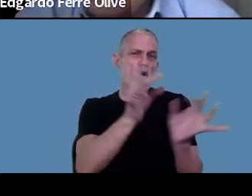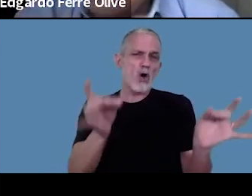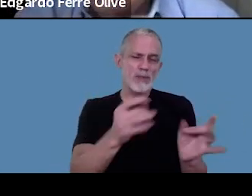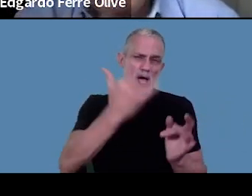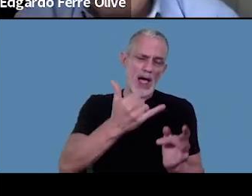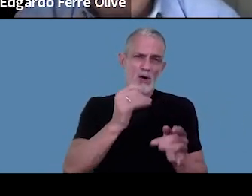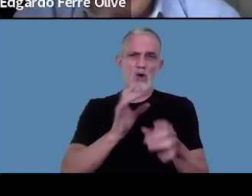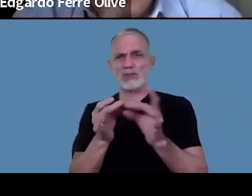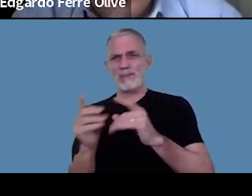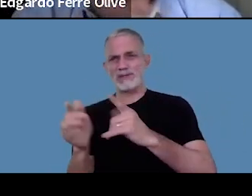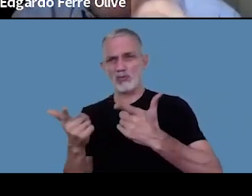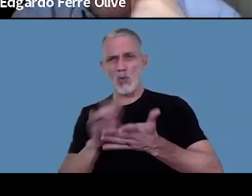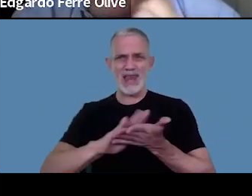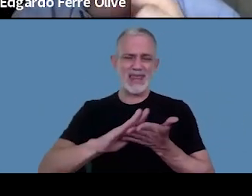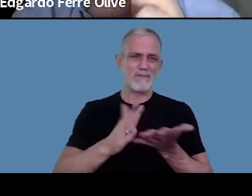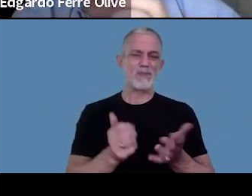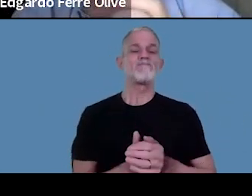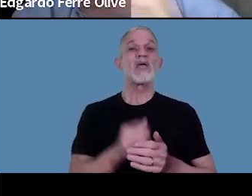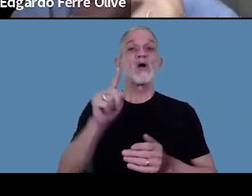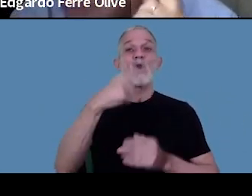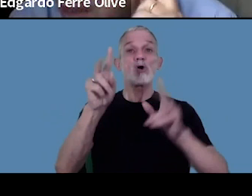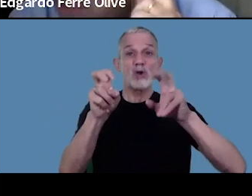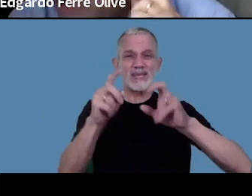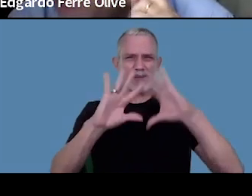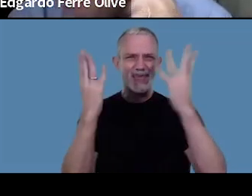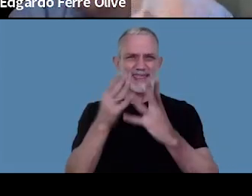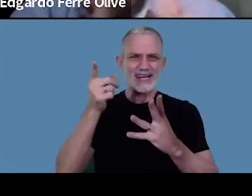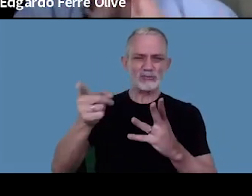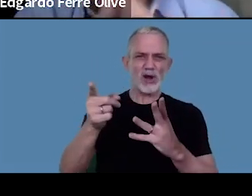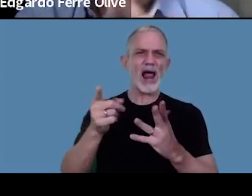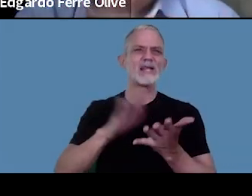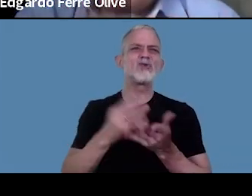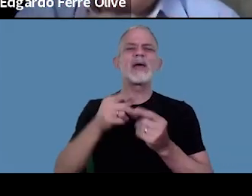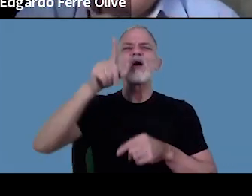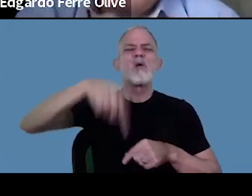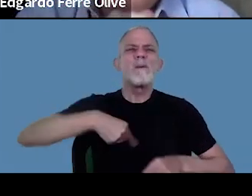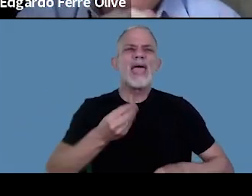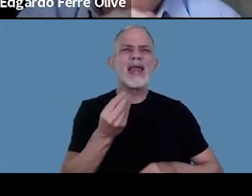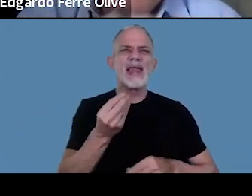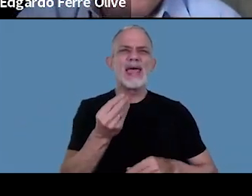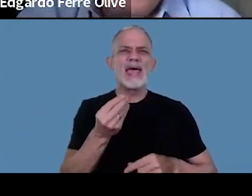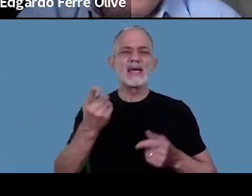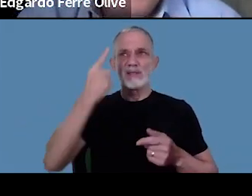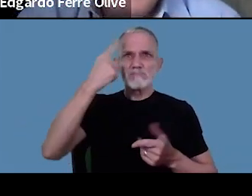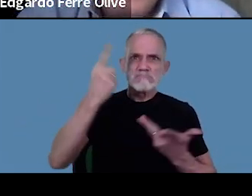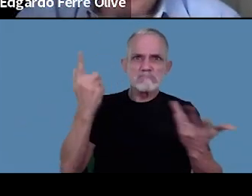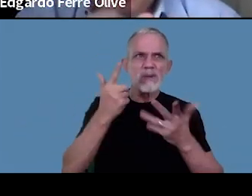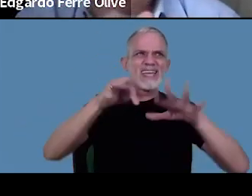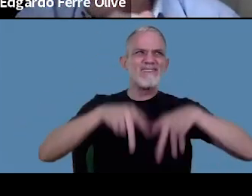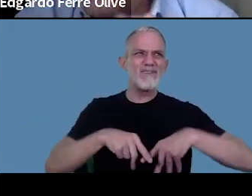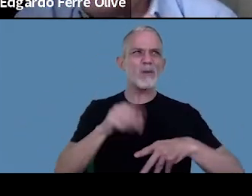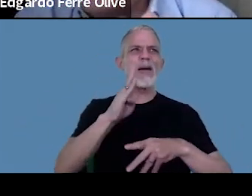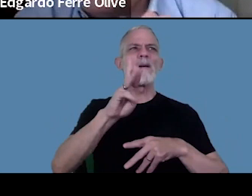este aspecto. Otros aspectos internacionales se relacionan con el origen de estos conceptos. El informe Brundtland del